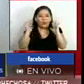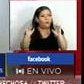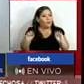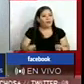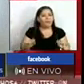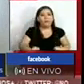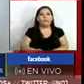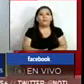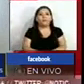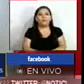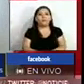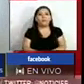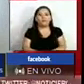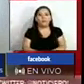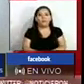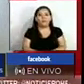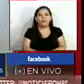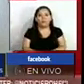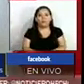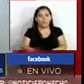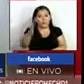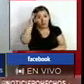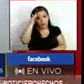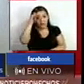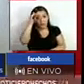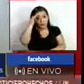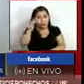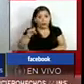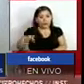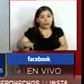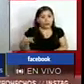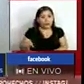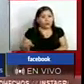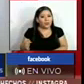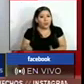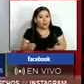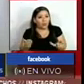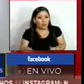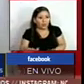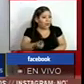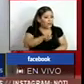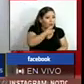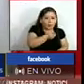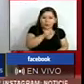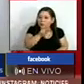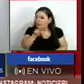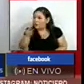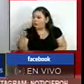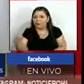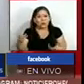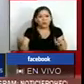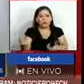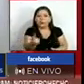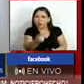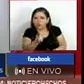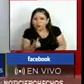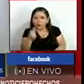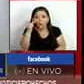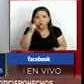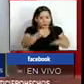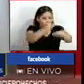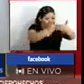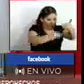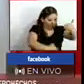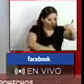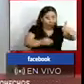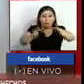territorial. Lo que sabemos en este momento es que tenemos muchos datos atípicos que se han dado en los registros